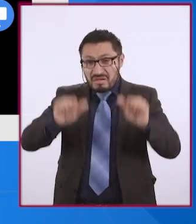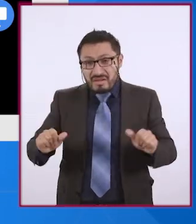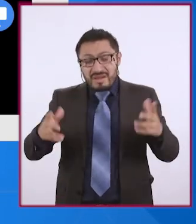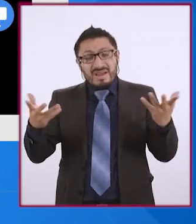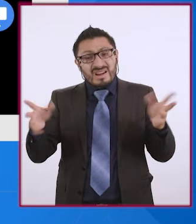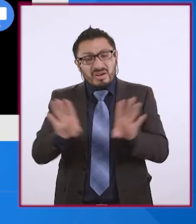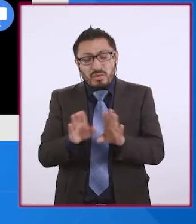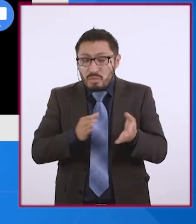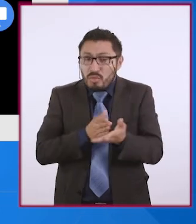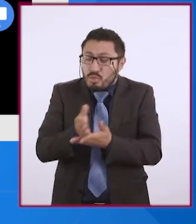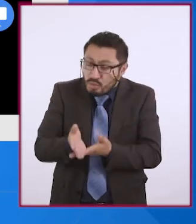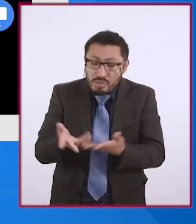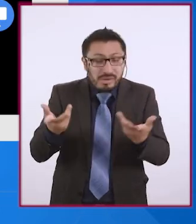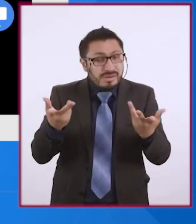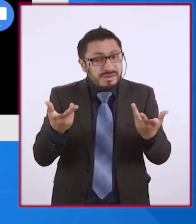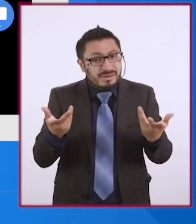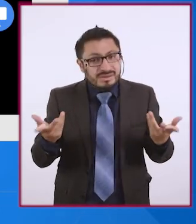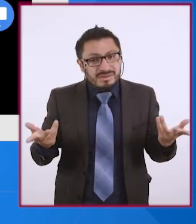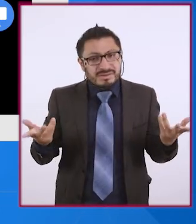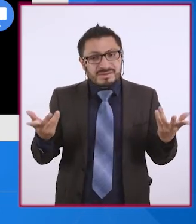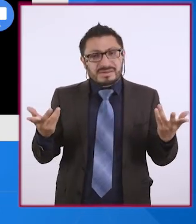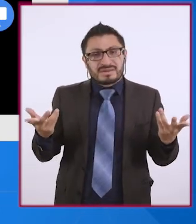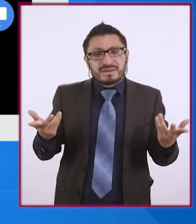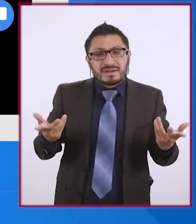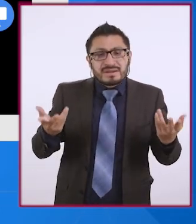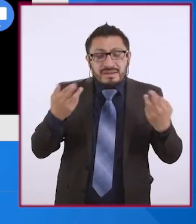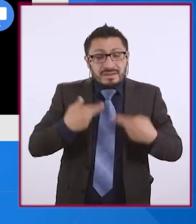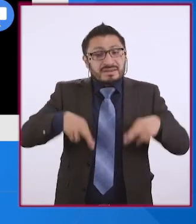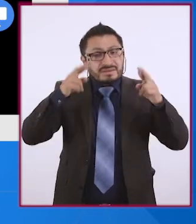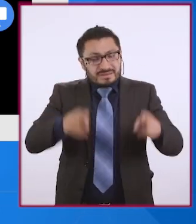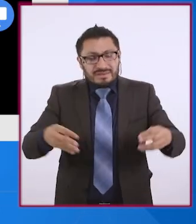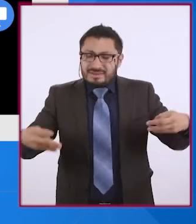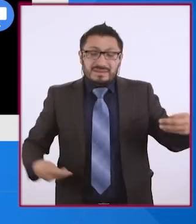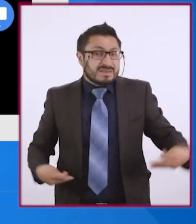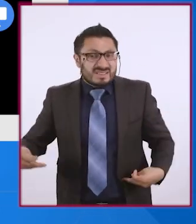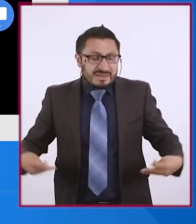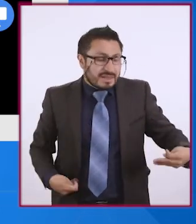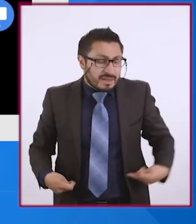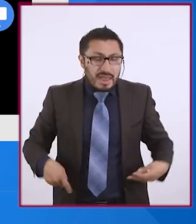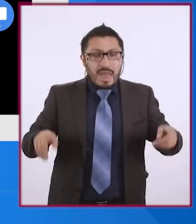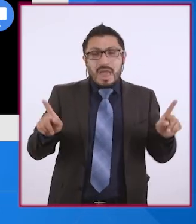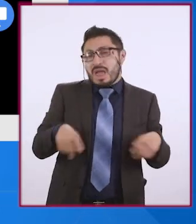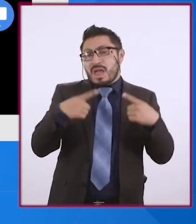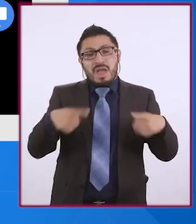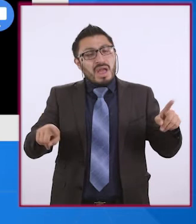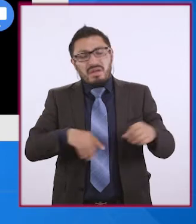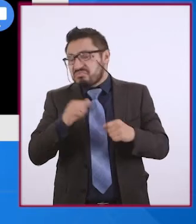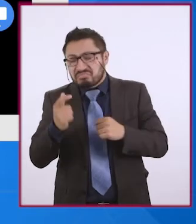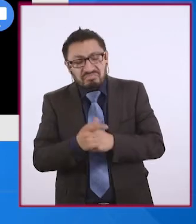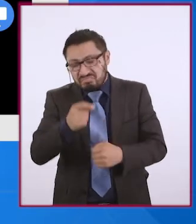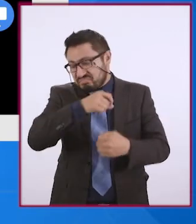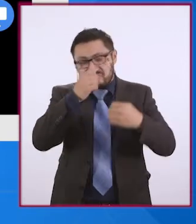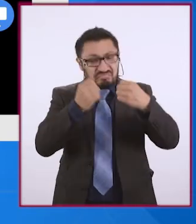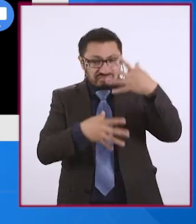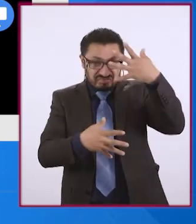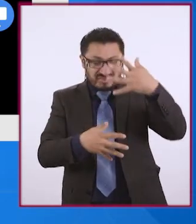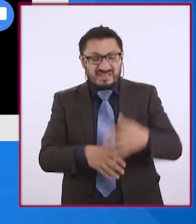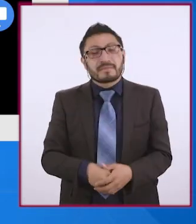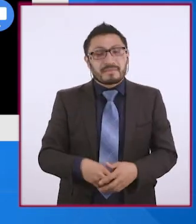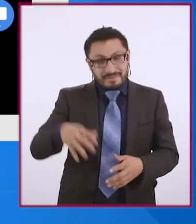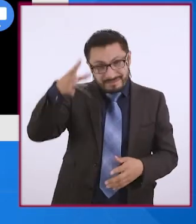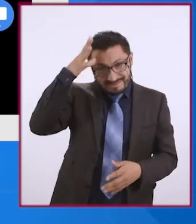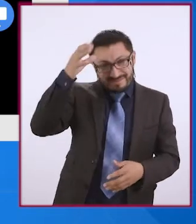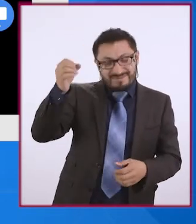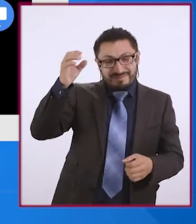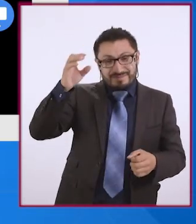de acceso a representaciones teatrales o musicales. En fin, el concepto